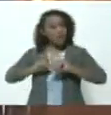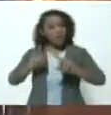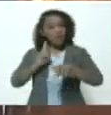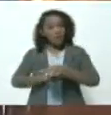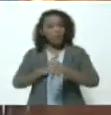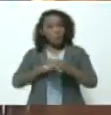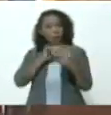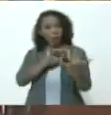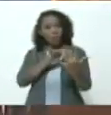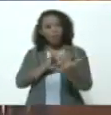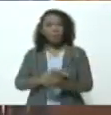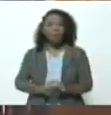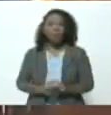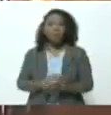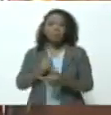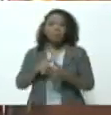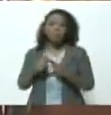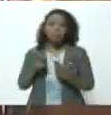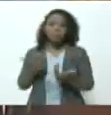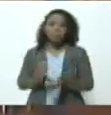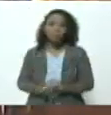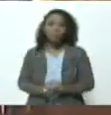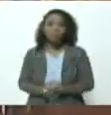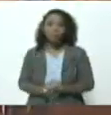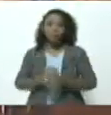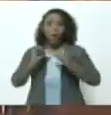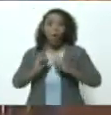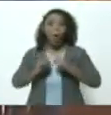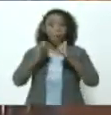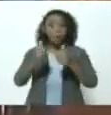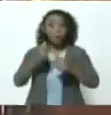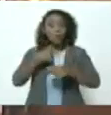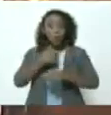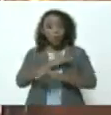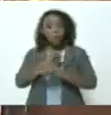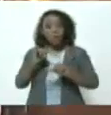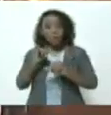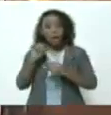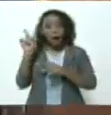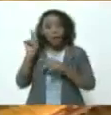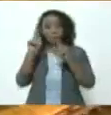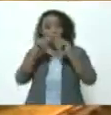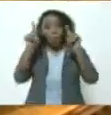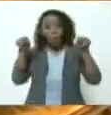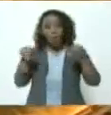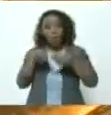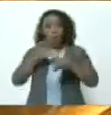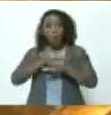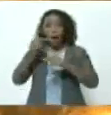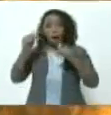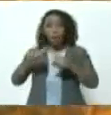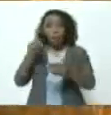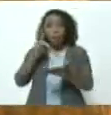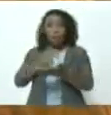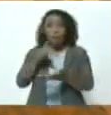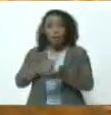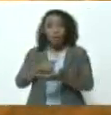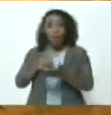batalla. Entonces, comienzo y termino con el cuadro, porque está aquí además, porque tiene una presencia